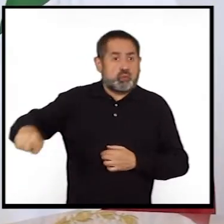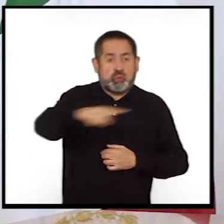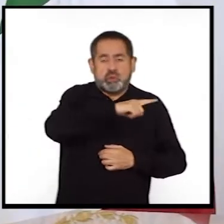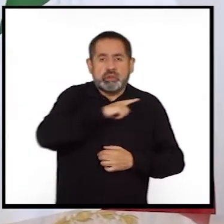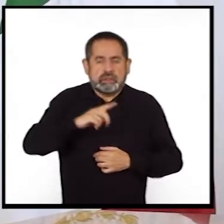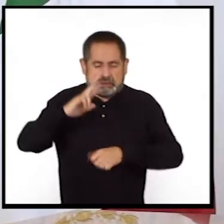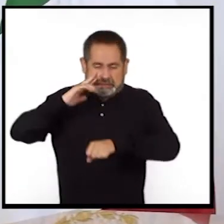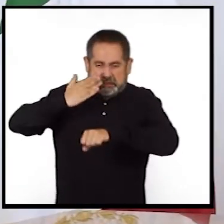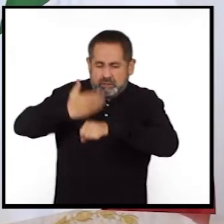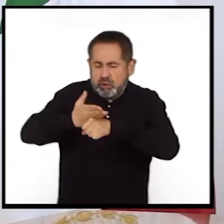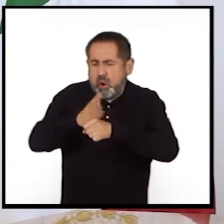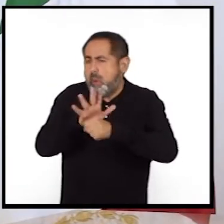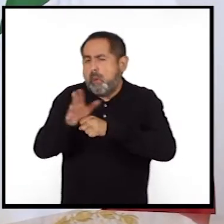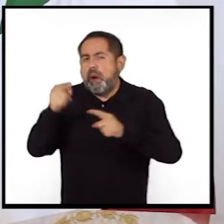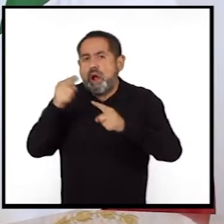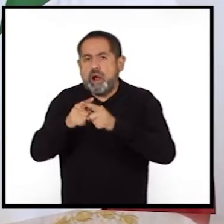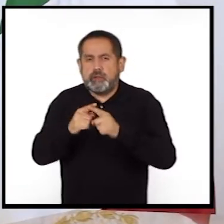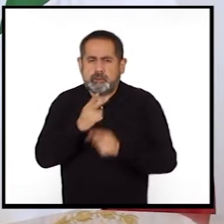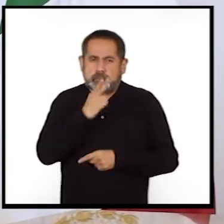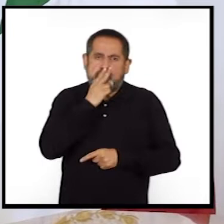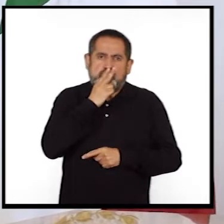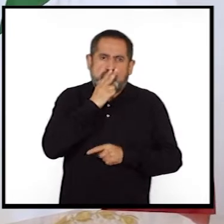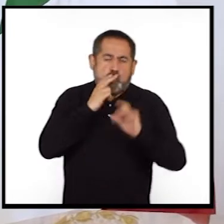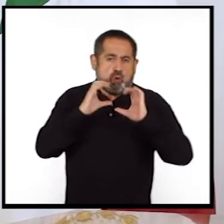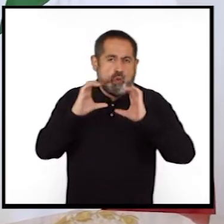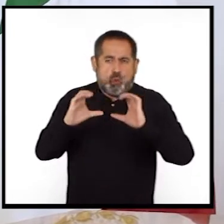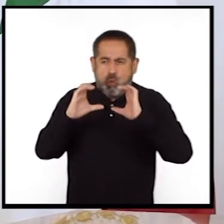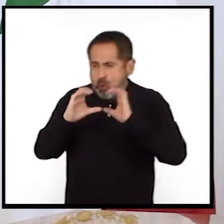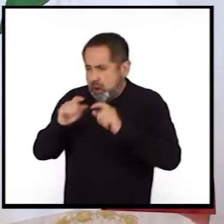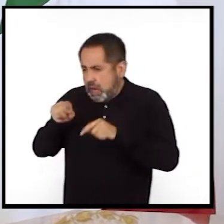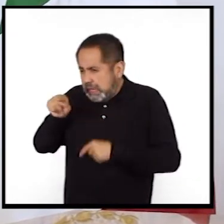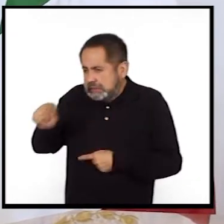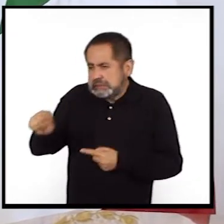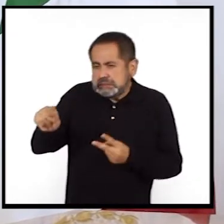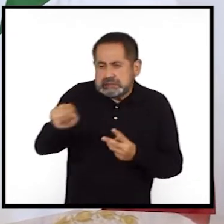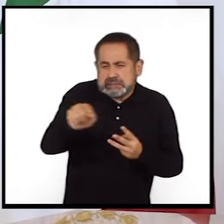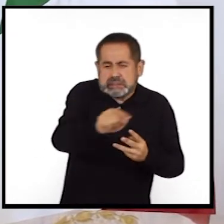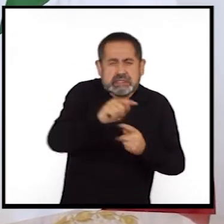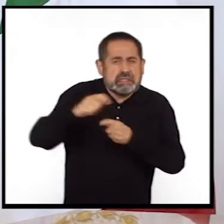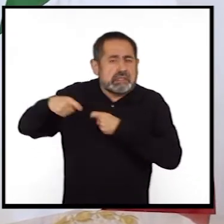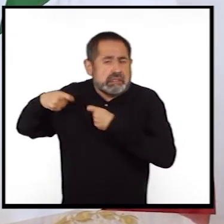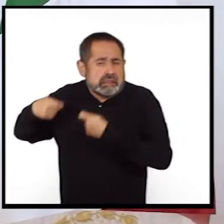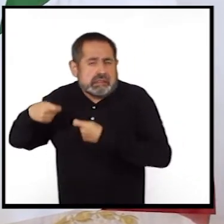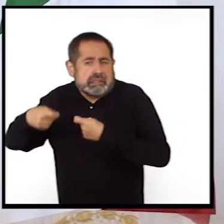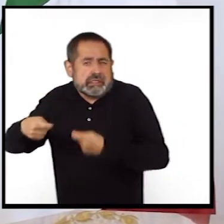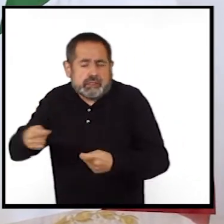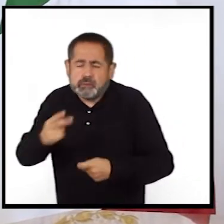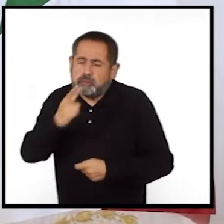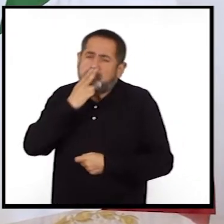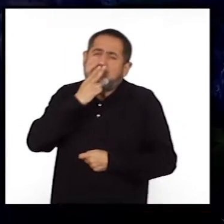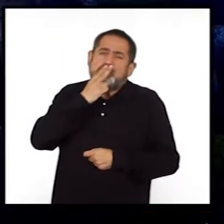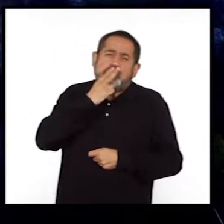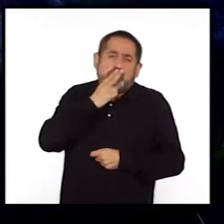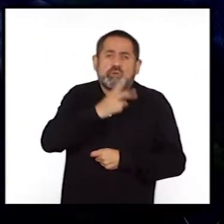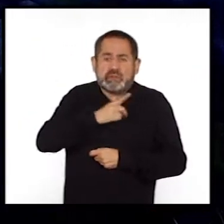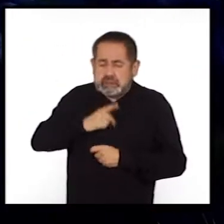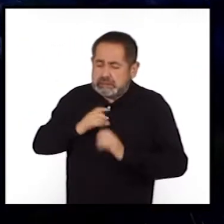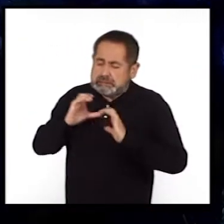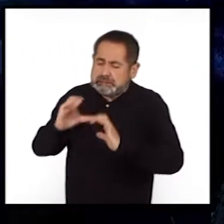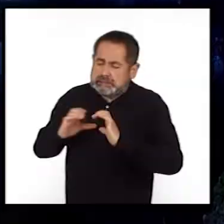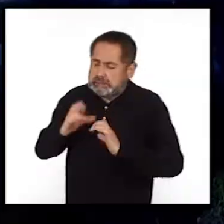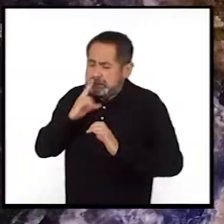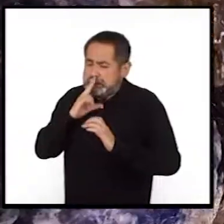de ser salvaguardas de esta invaluable actividad y sobre todo